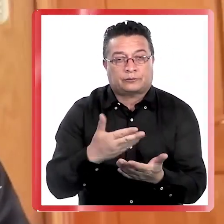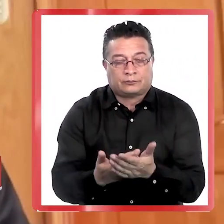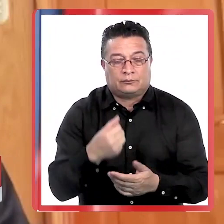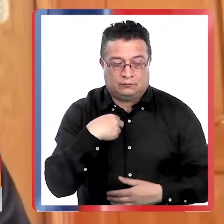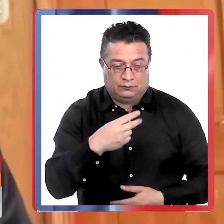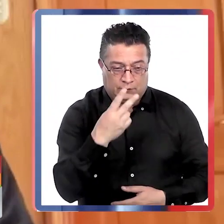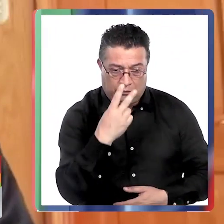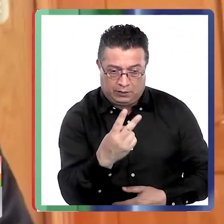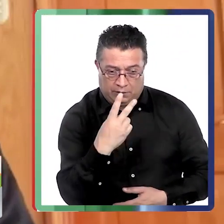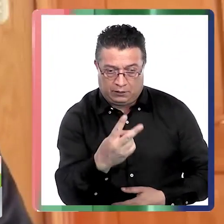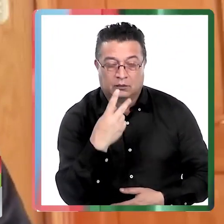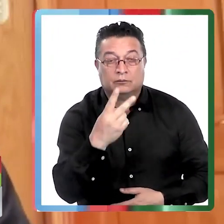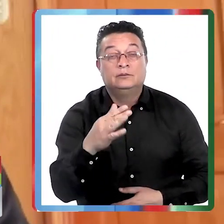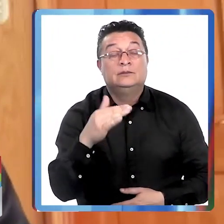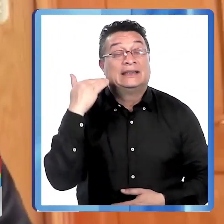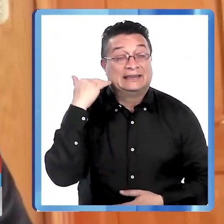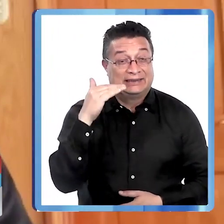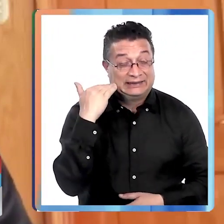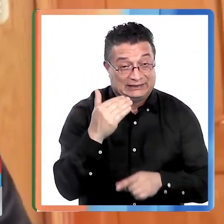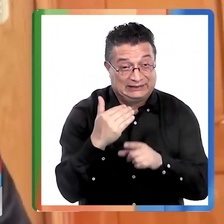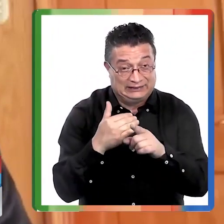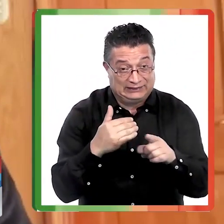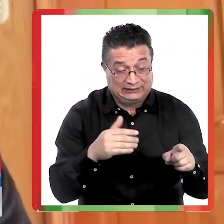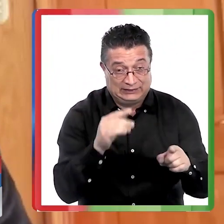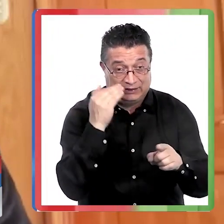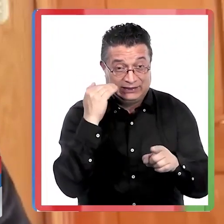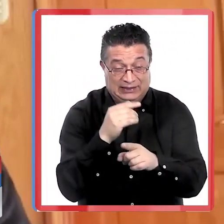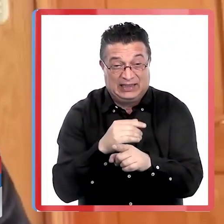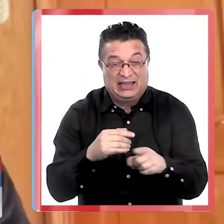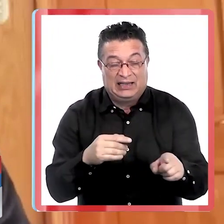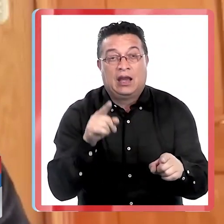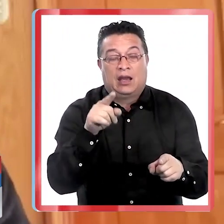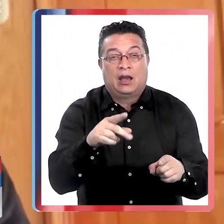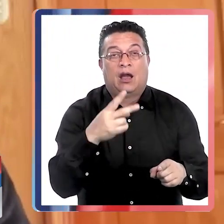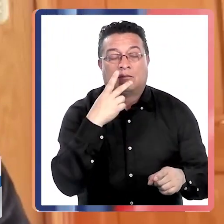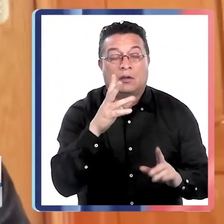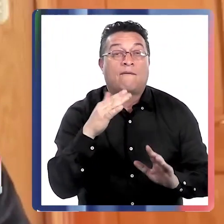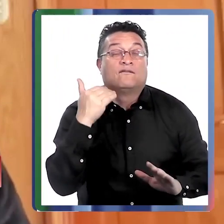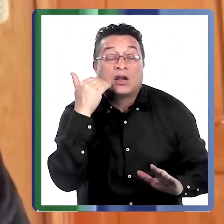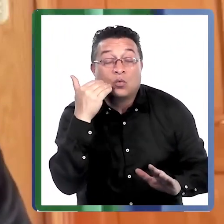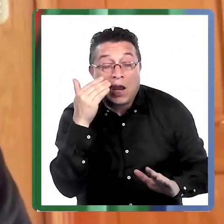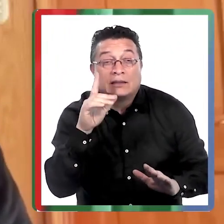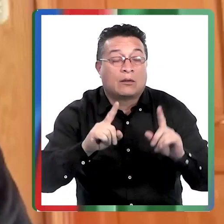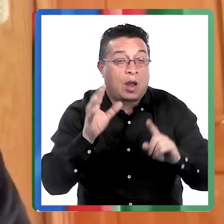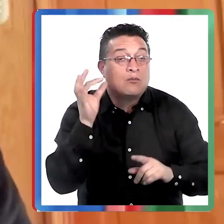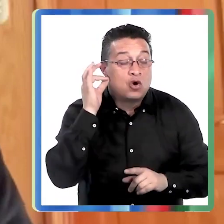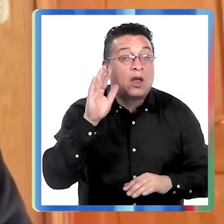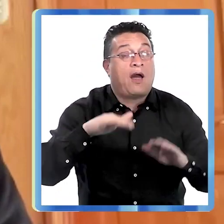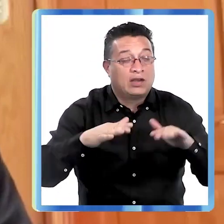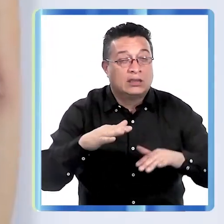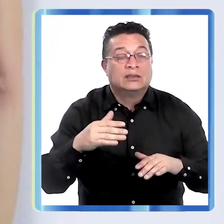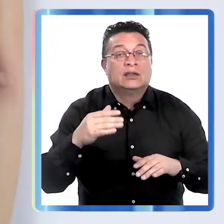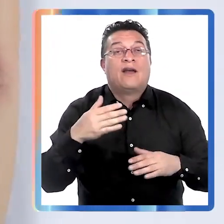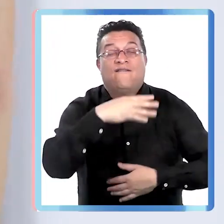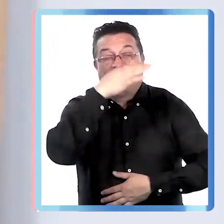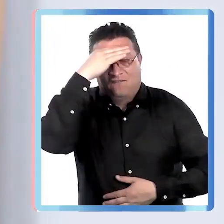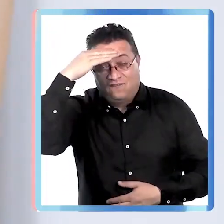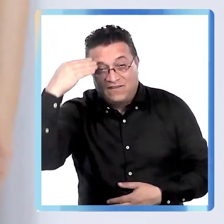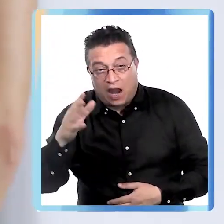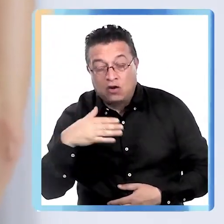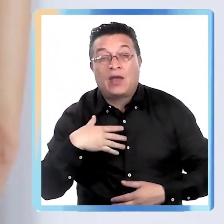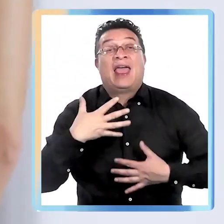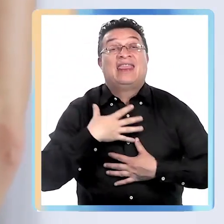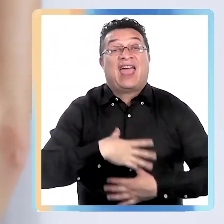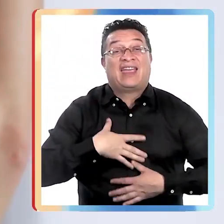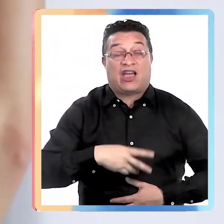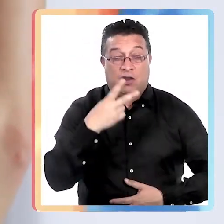sano y que lo estén mirando. O sea, al final, las niñitas, aunque sea que les da vergüenza, en verano igual andan con traje